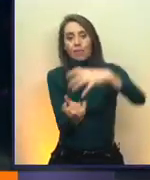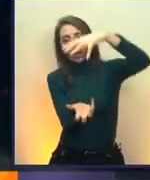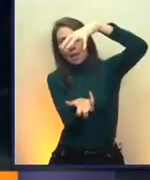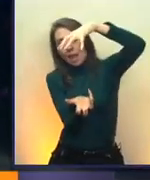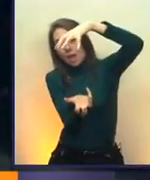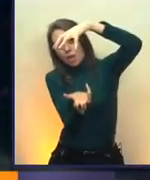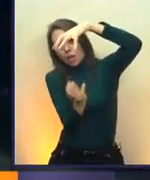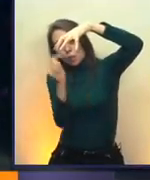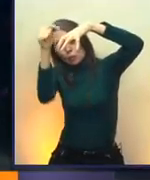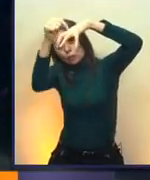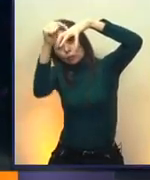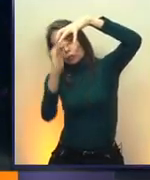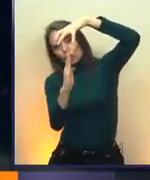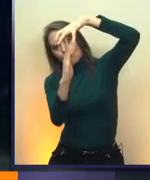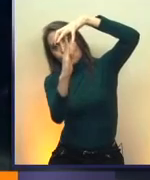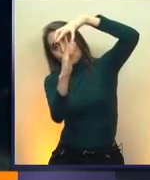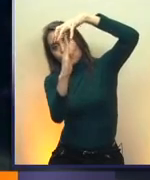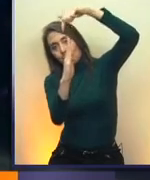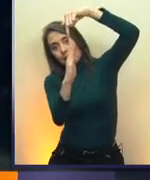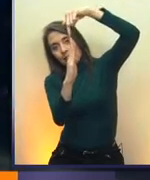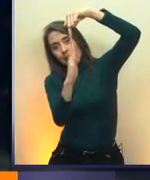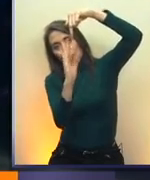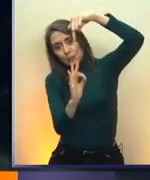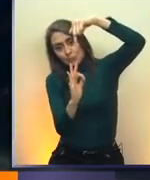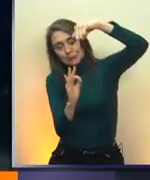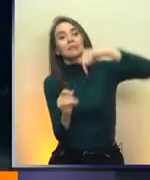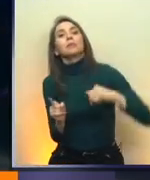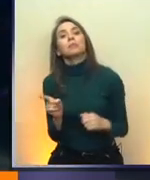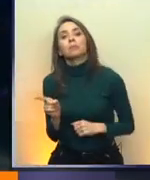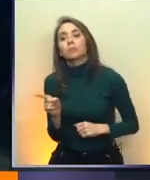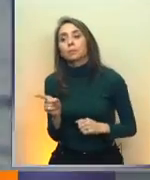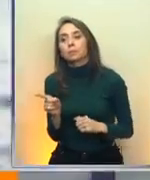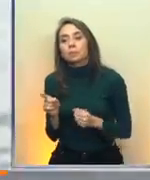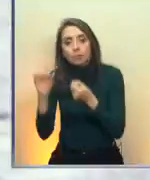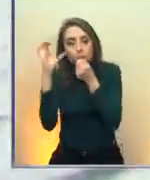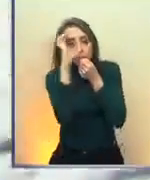Tierra. El reportaje es de Paulina Figueroa y Nicolás Arce.